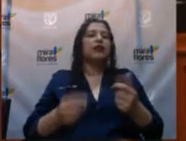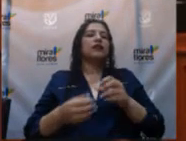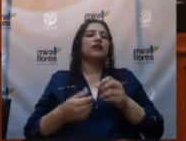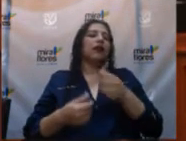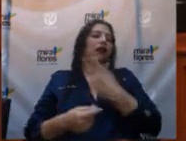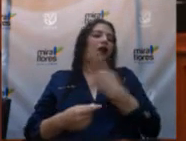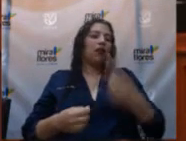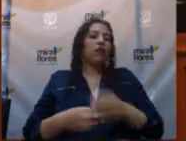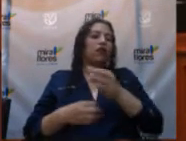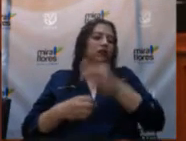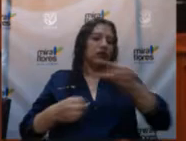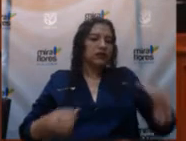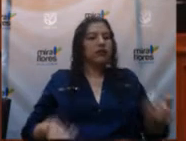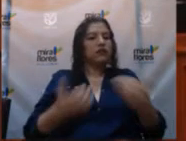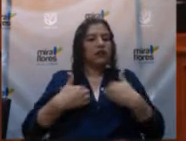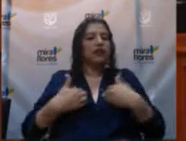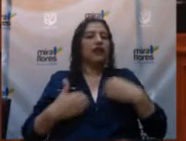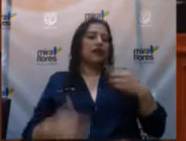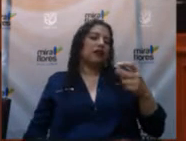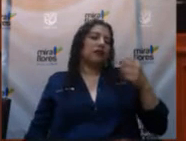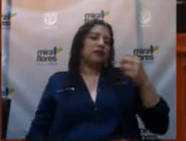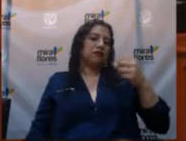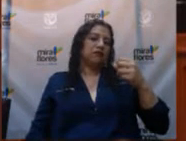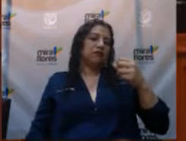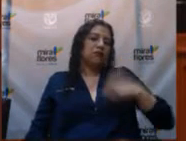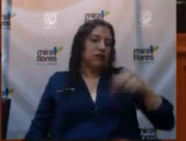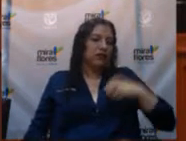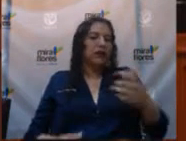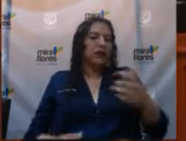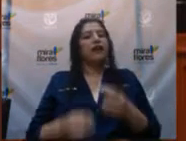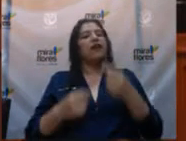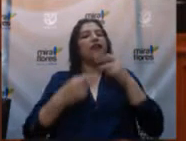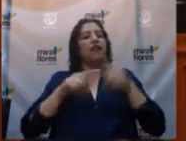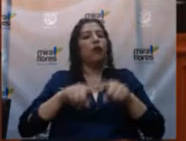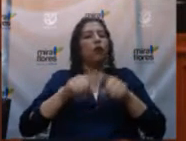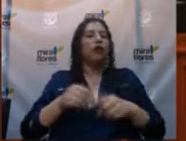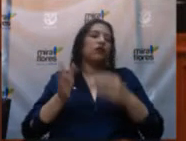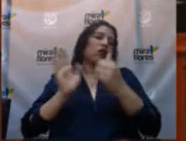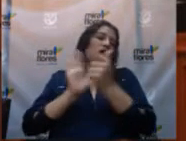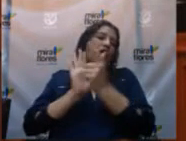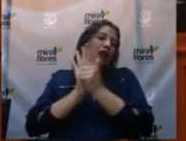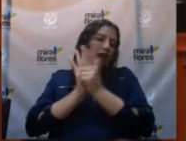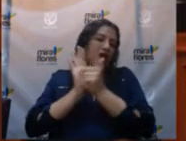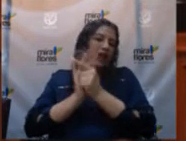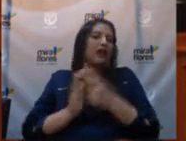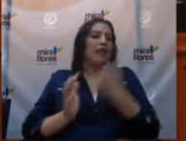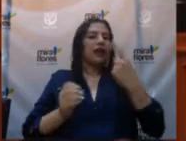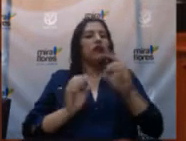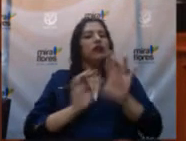poblaciones que deben tener municipalidades conforme a la ley orgánica, y cada una de estas con 5 ciudadanos